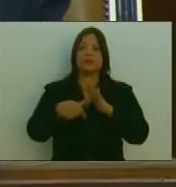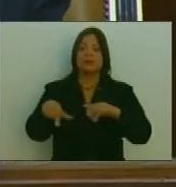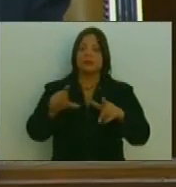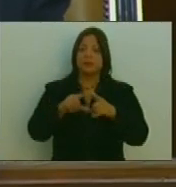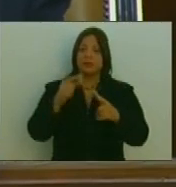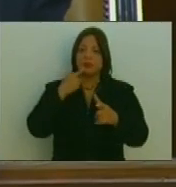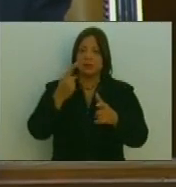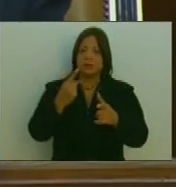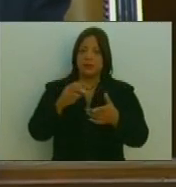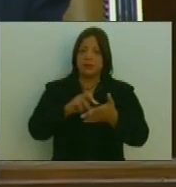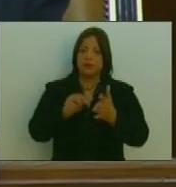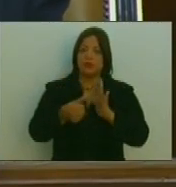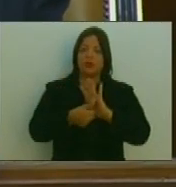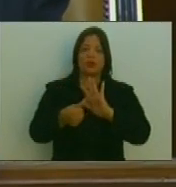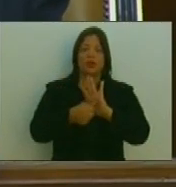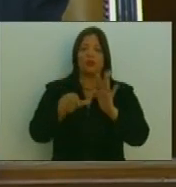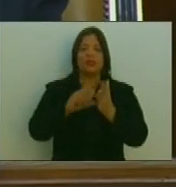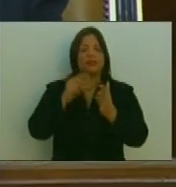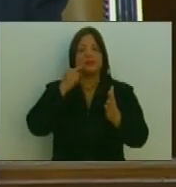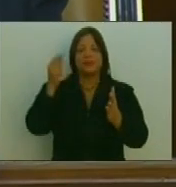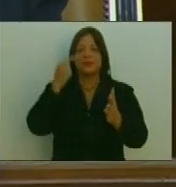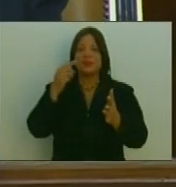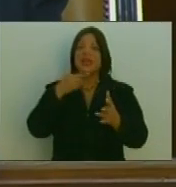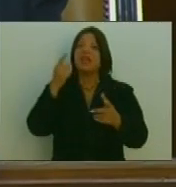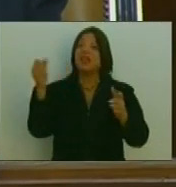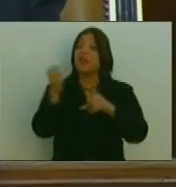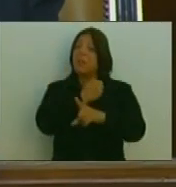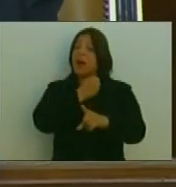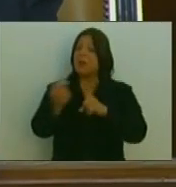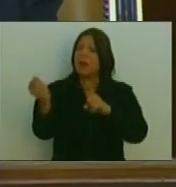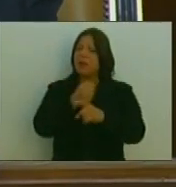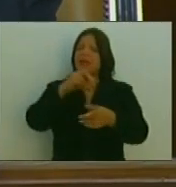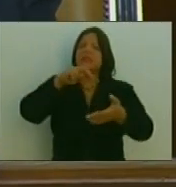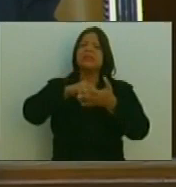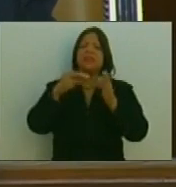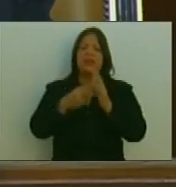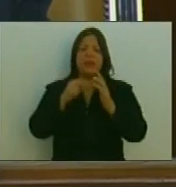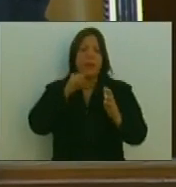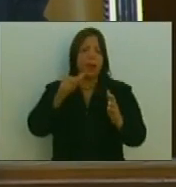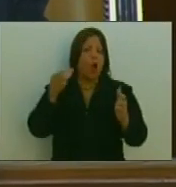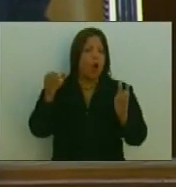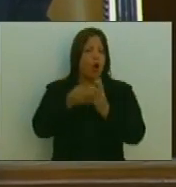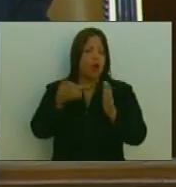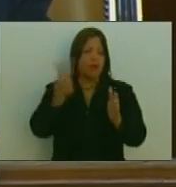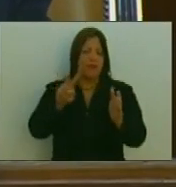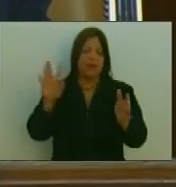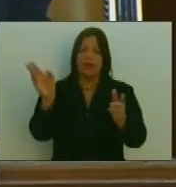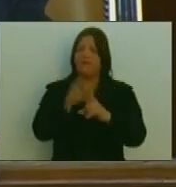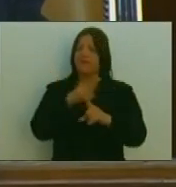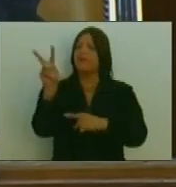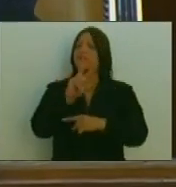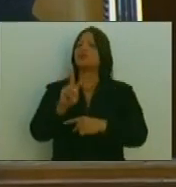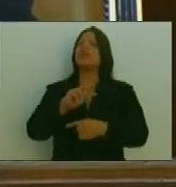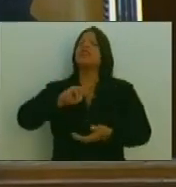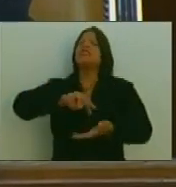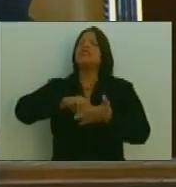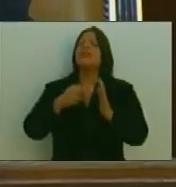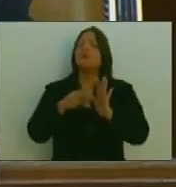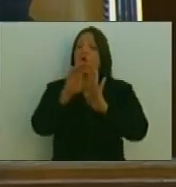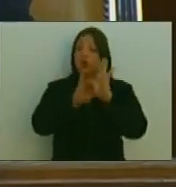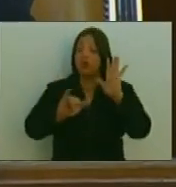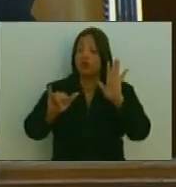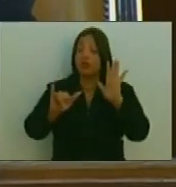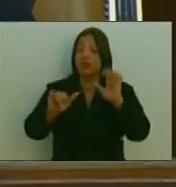patria. Todo este tipo de sanciones que buscan vulnerar la soberanía de Venezuela tienen y encuentran en esta